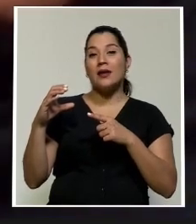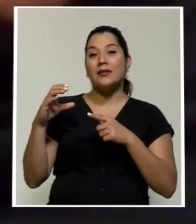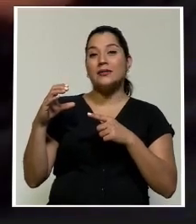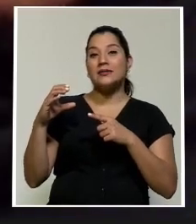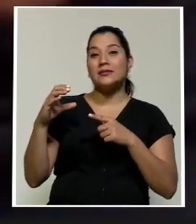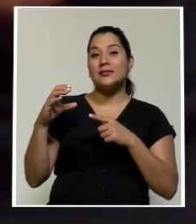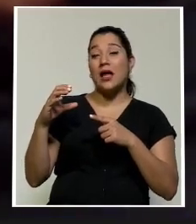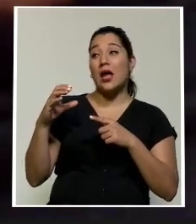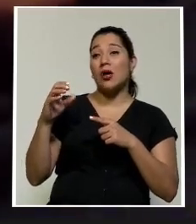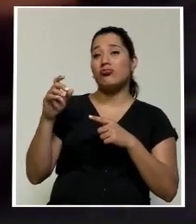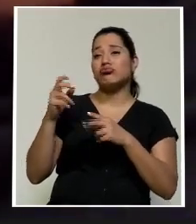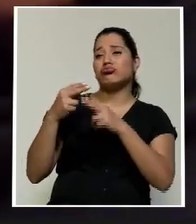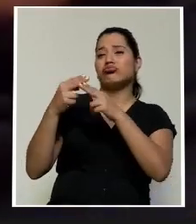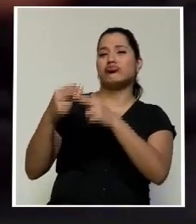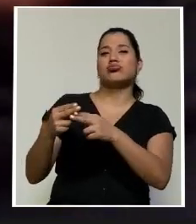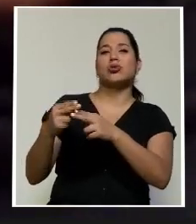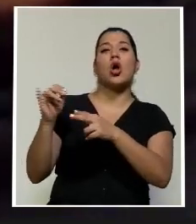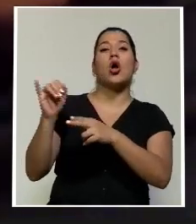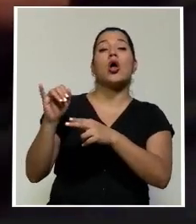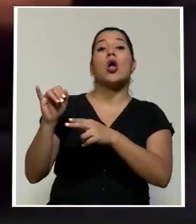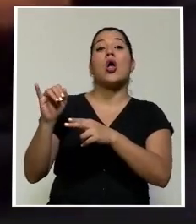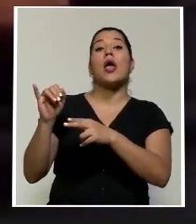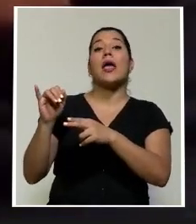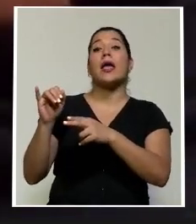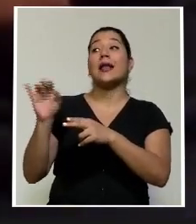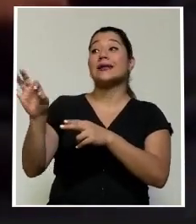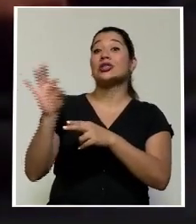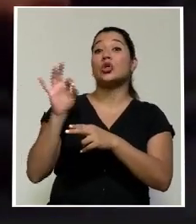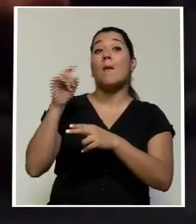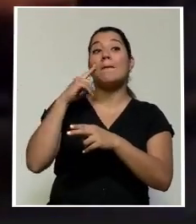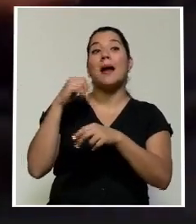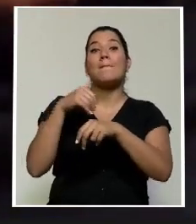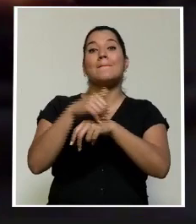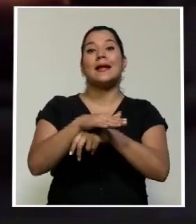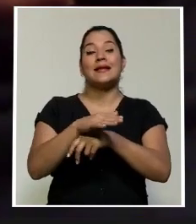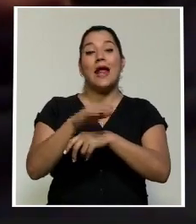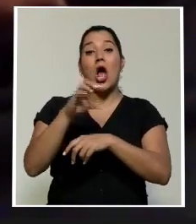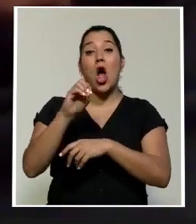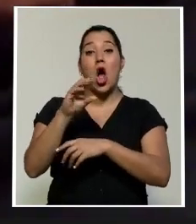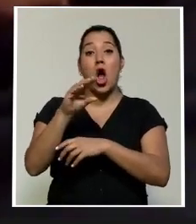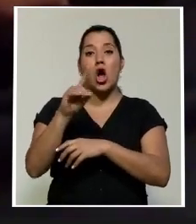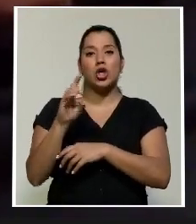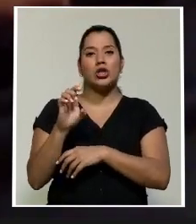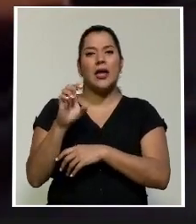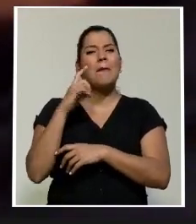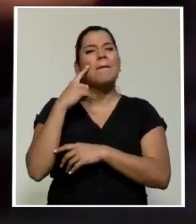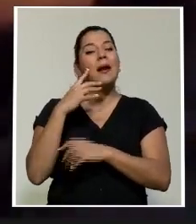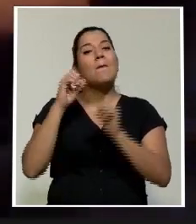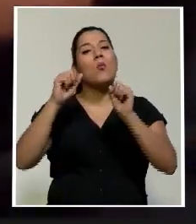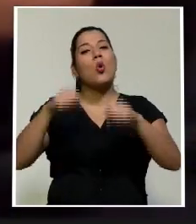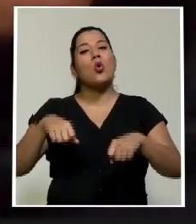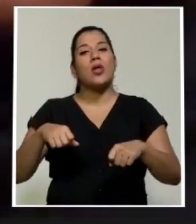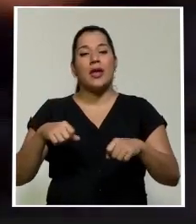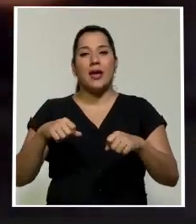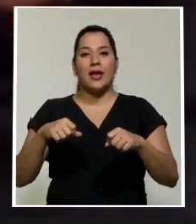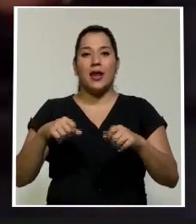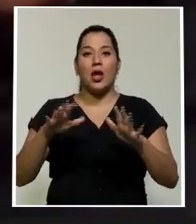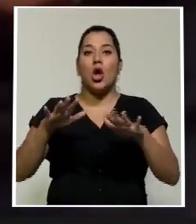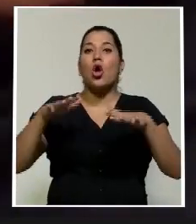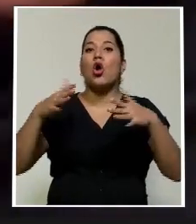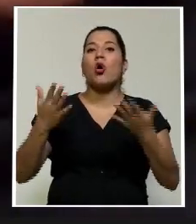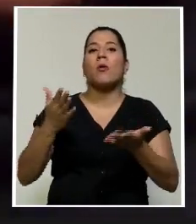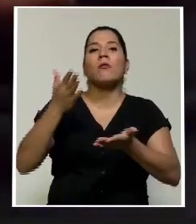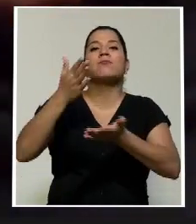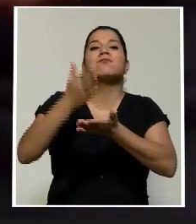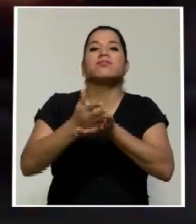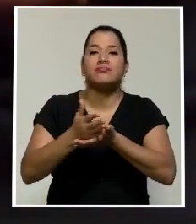el experto del país, el enviado especial ante la OSD, para ver cómo se luchaba contra la elusión fiscal. Y